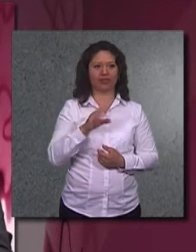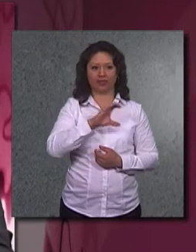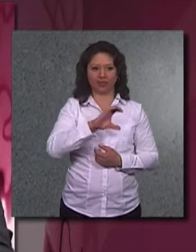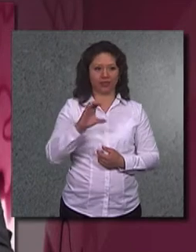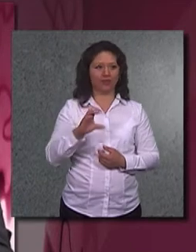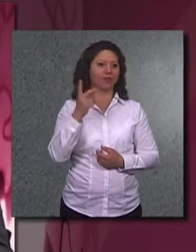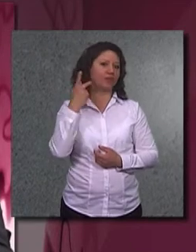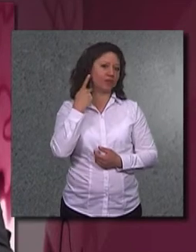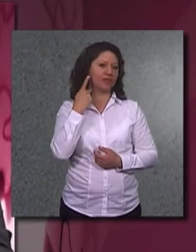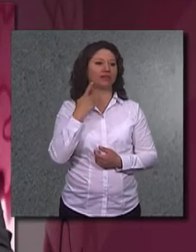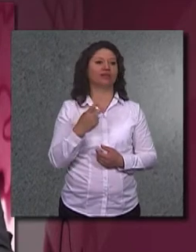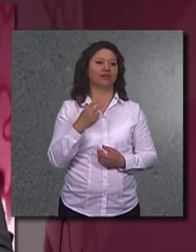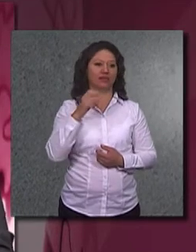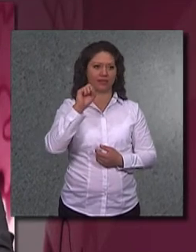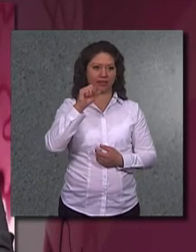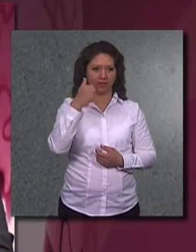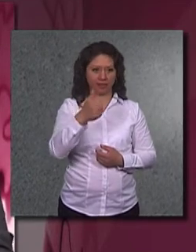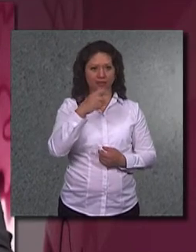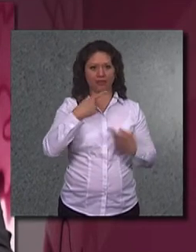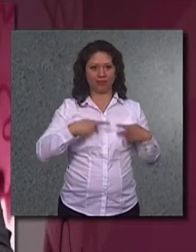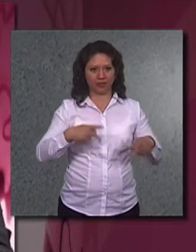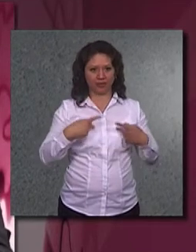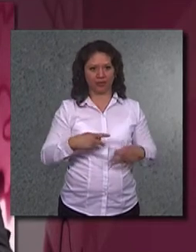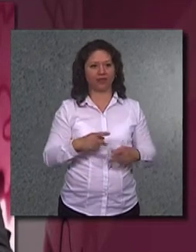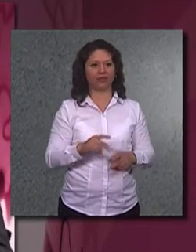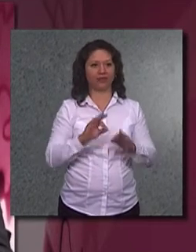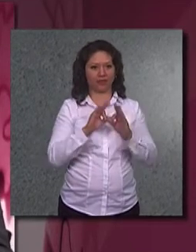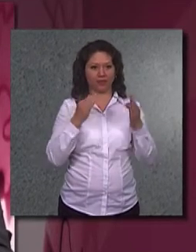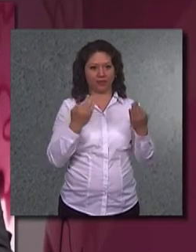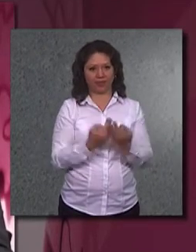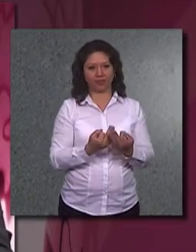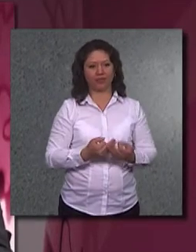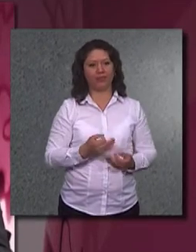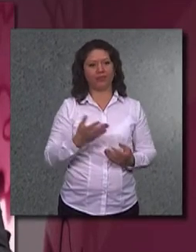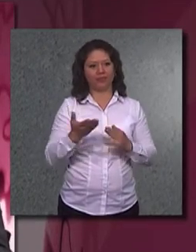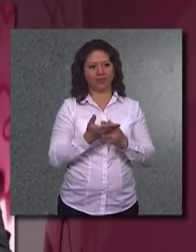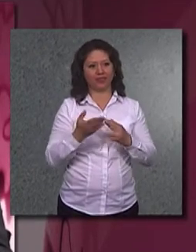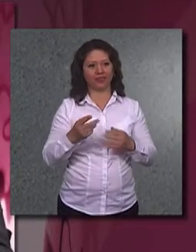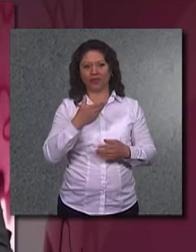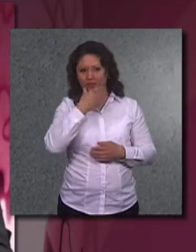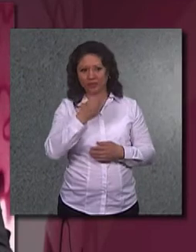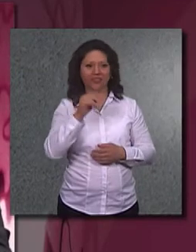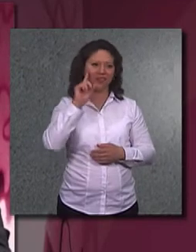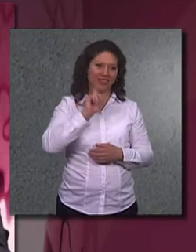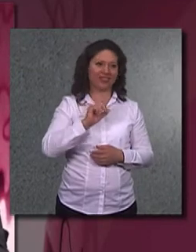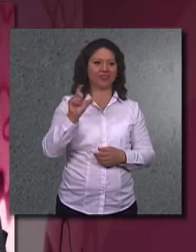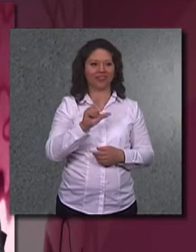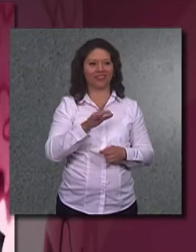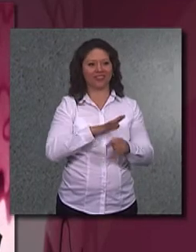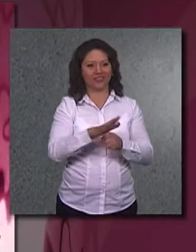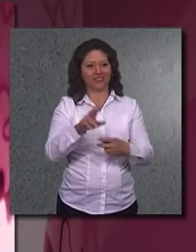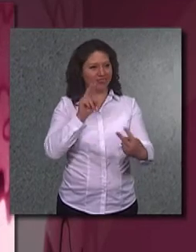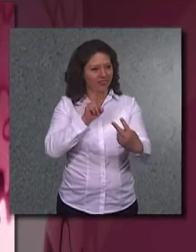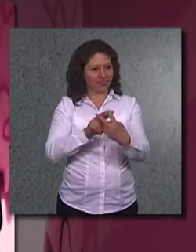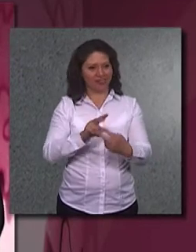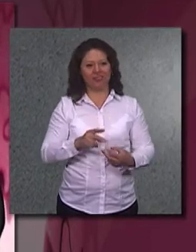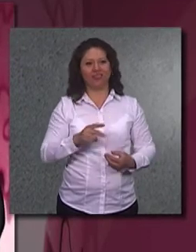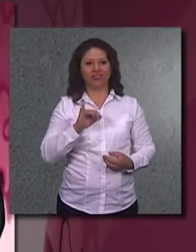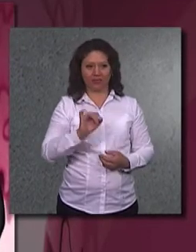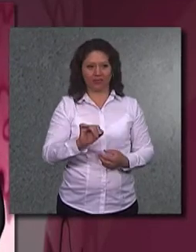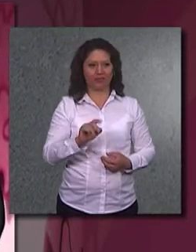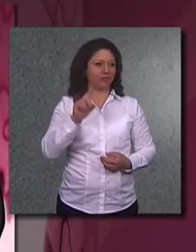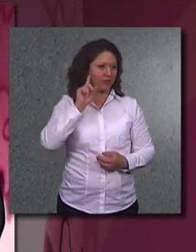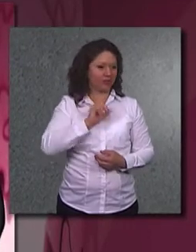a 66 personas formadas en perspectiva de género las cuales pueden visibilizar las